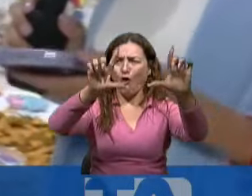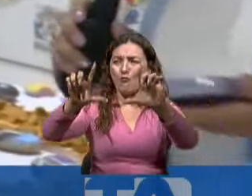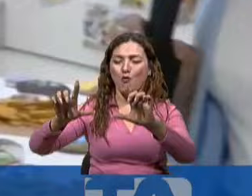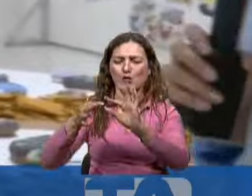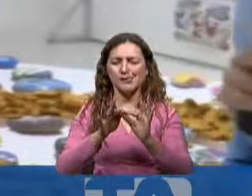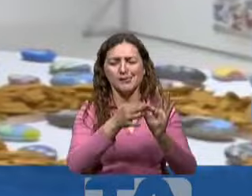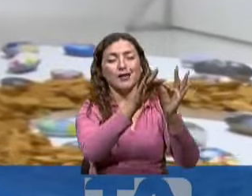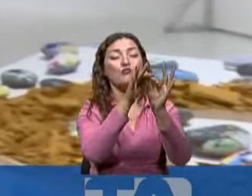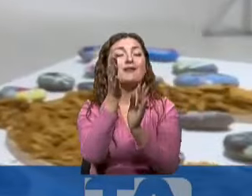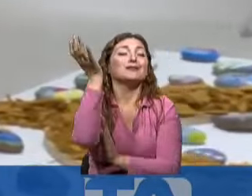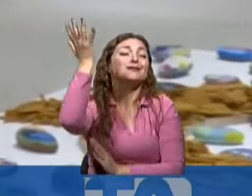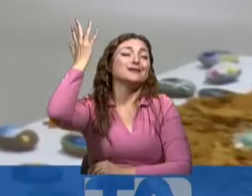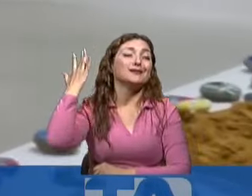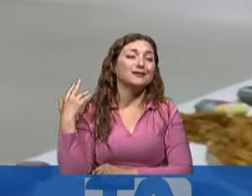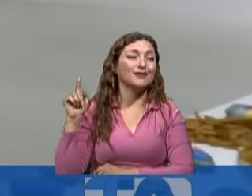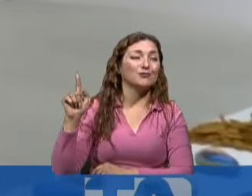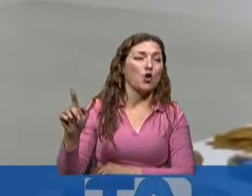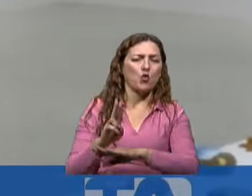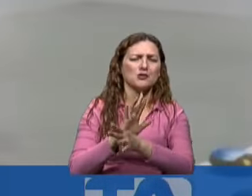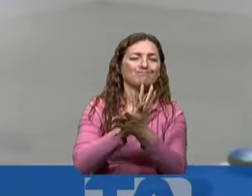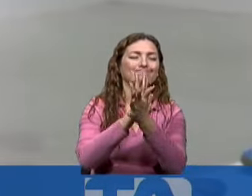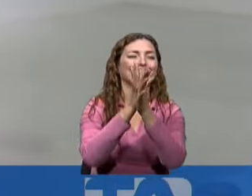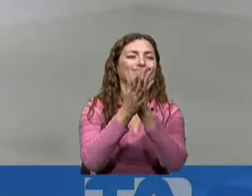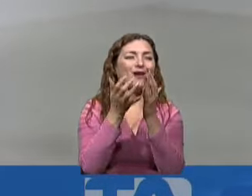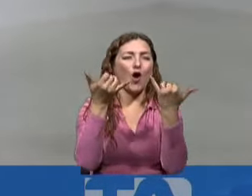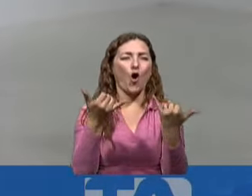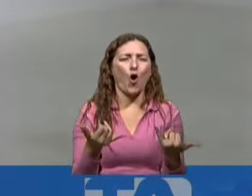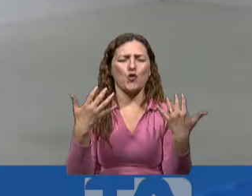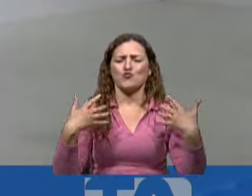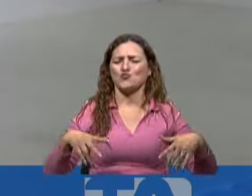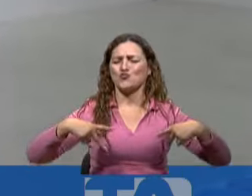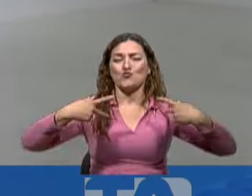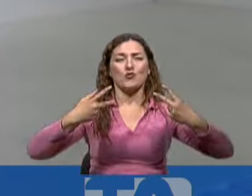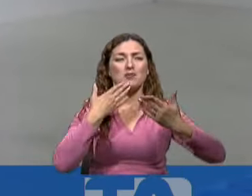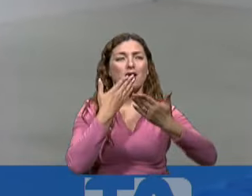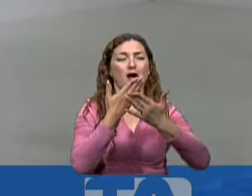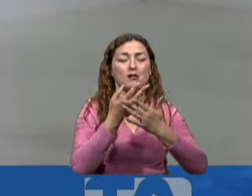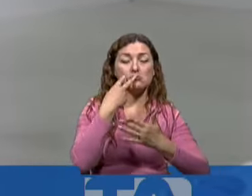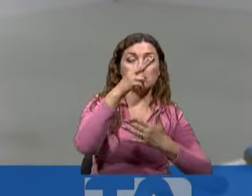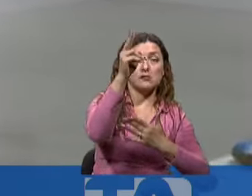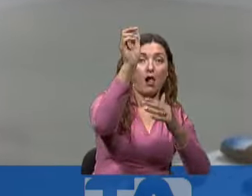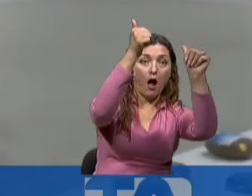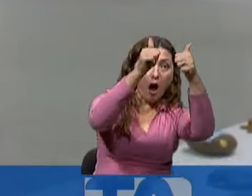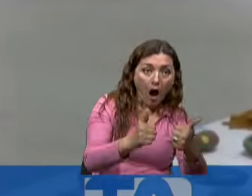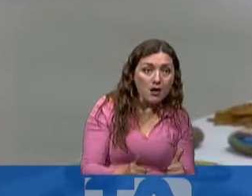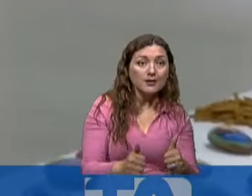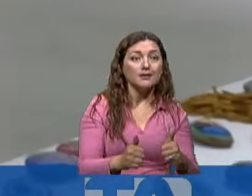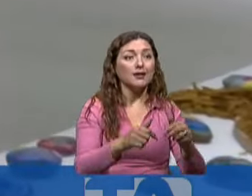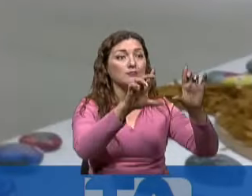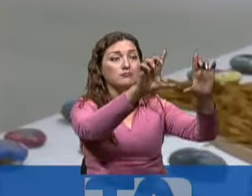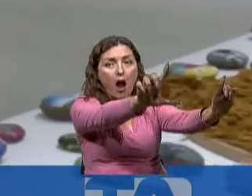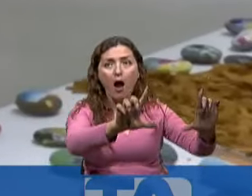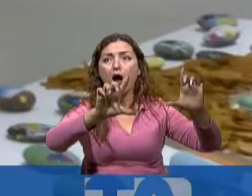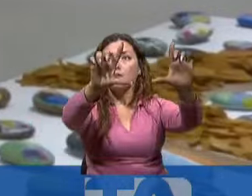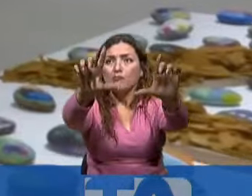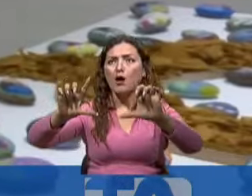hace unos tiempos atrás estaba en desuso, pero hoy toma vida gracias a estas obras de arte que son parte de la